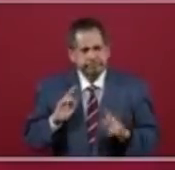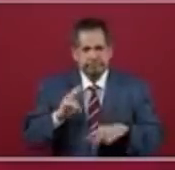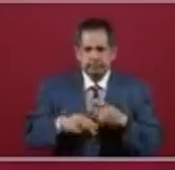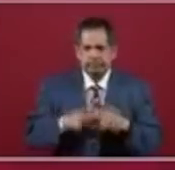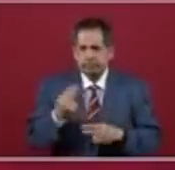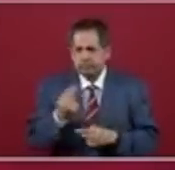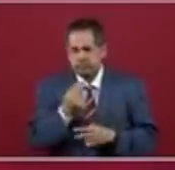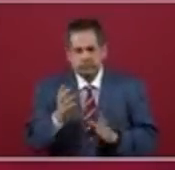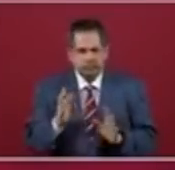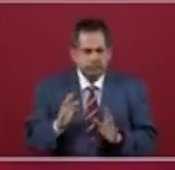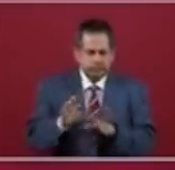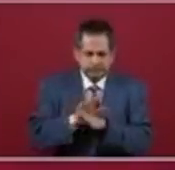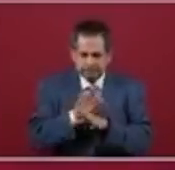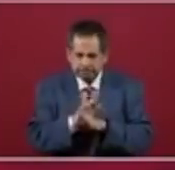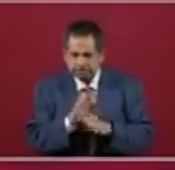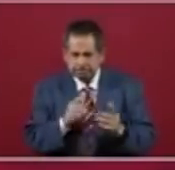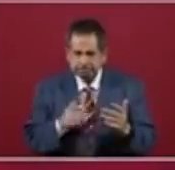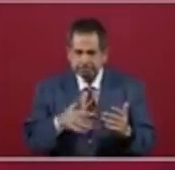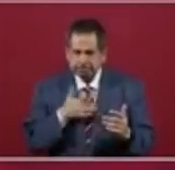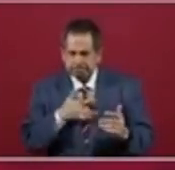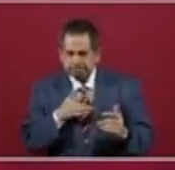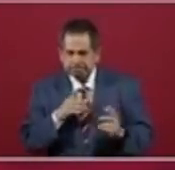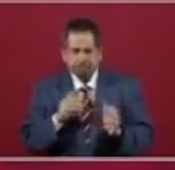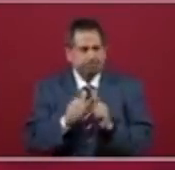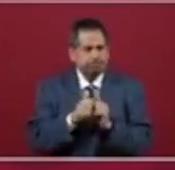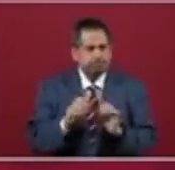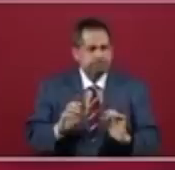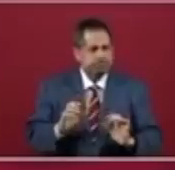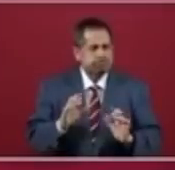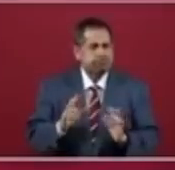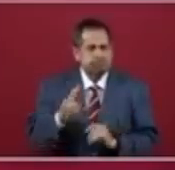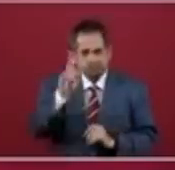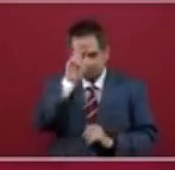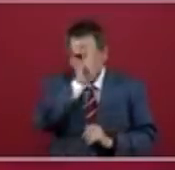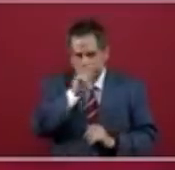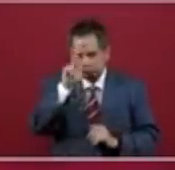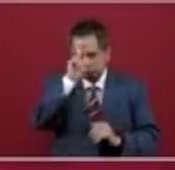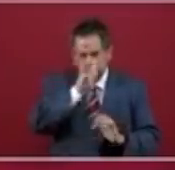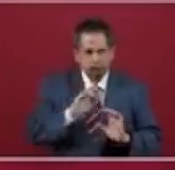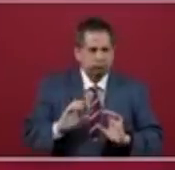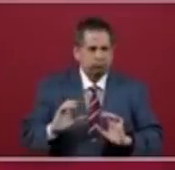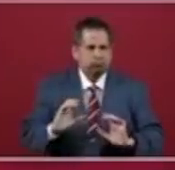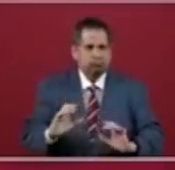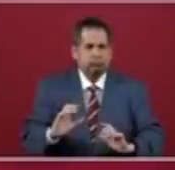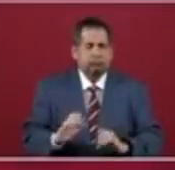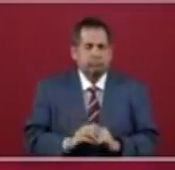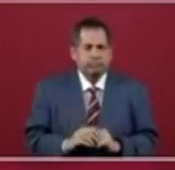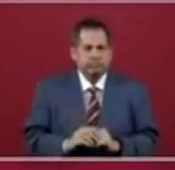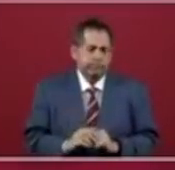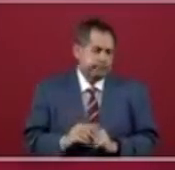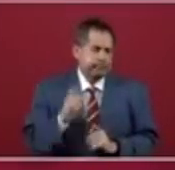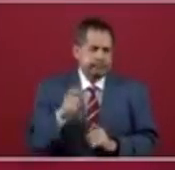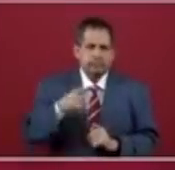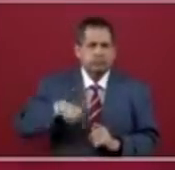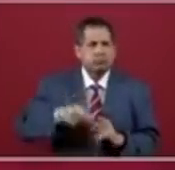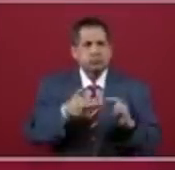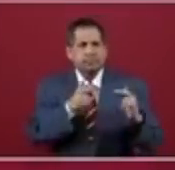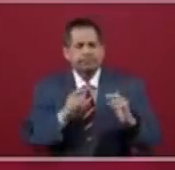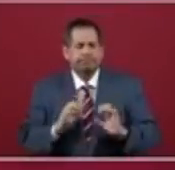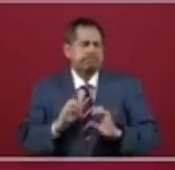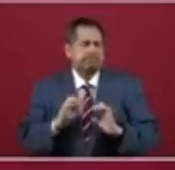que actuar con prudencia, cuidar mucho nuestra